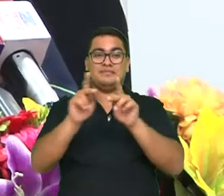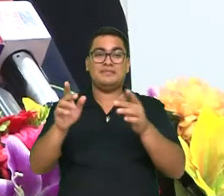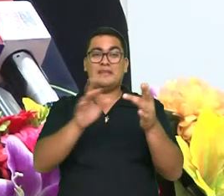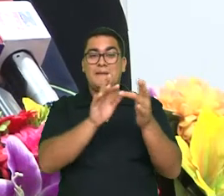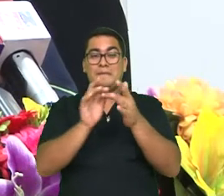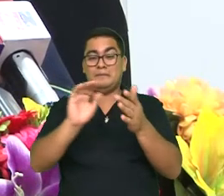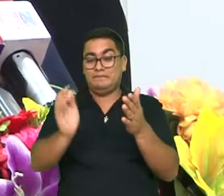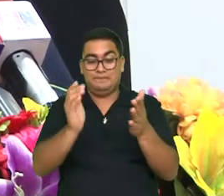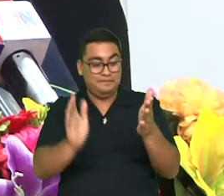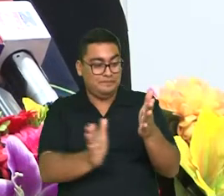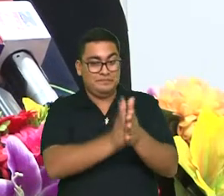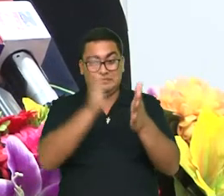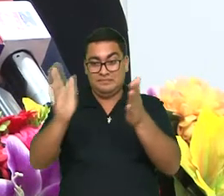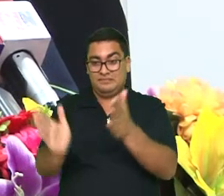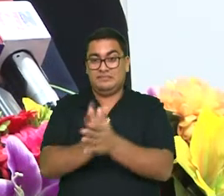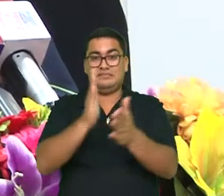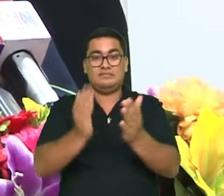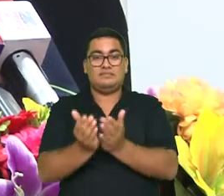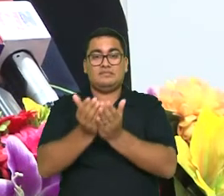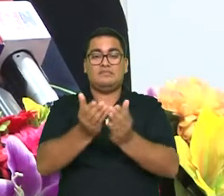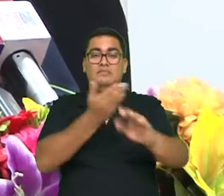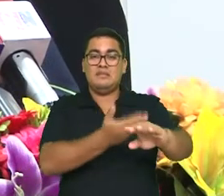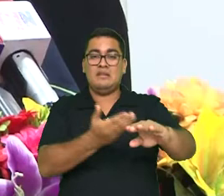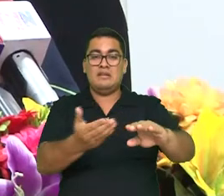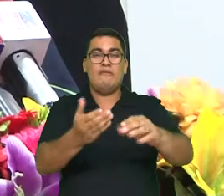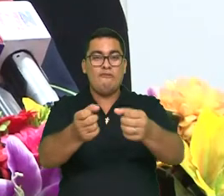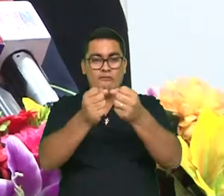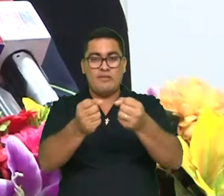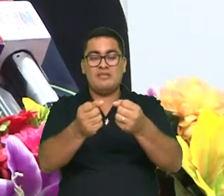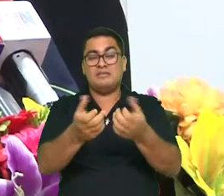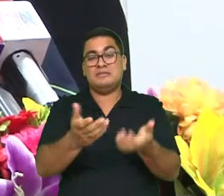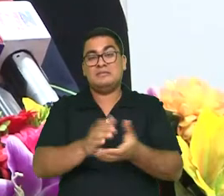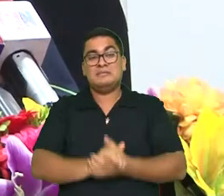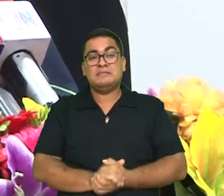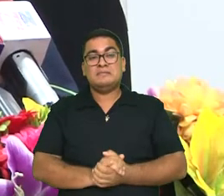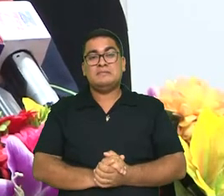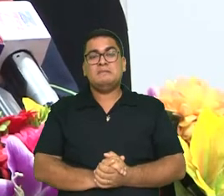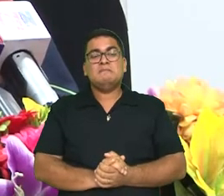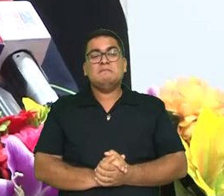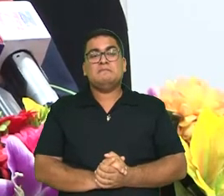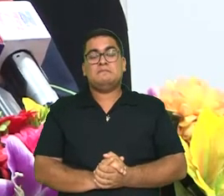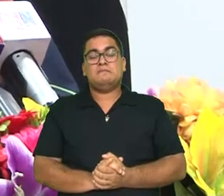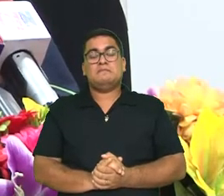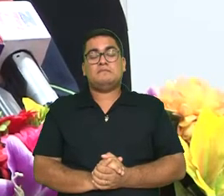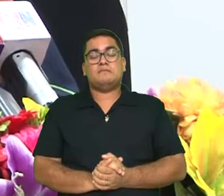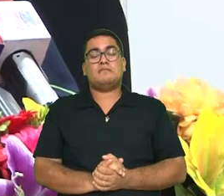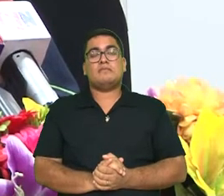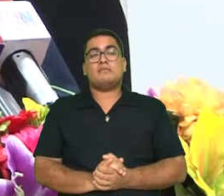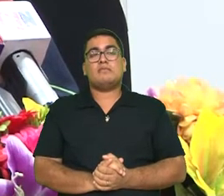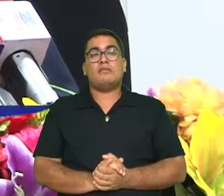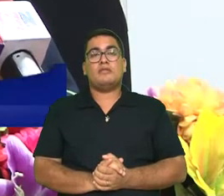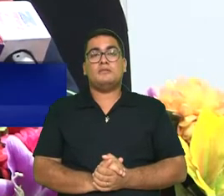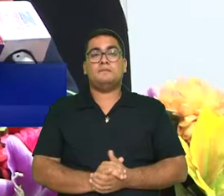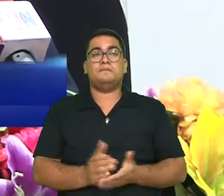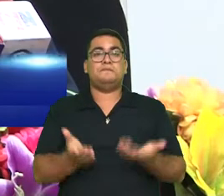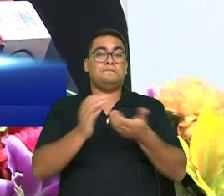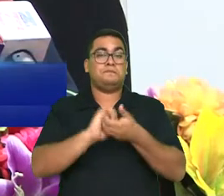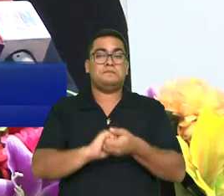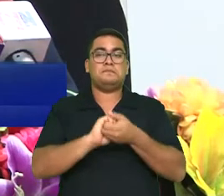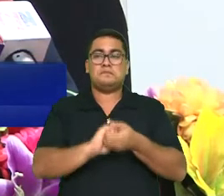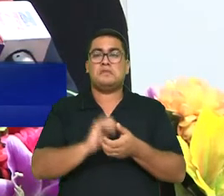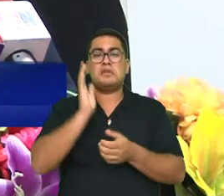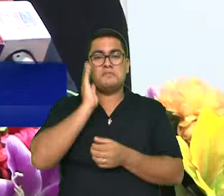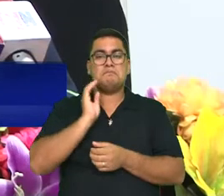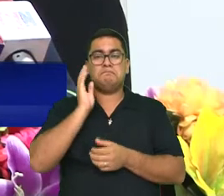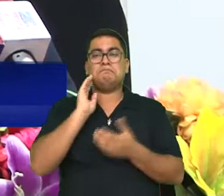vamos a llevar también especialistas en estructura metálica y los compañeros que ya tienen